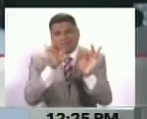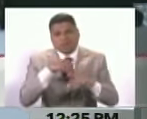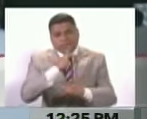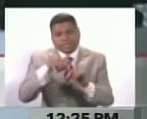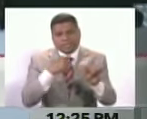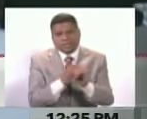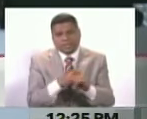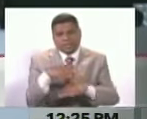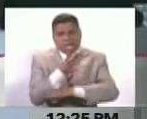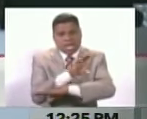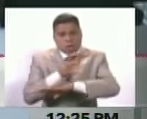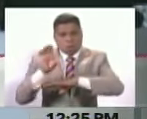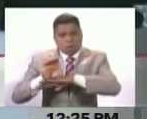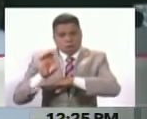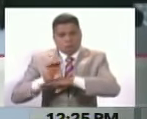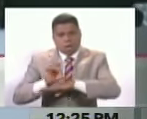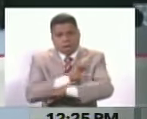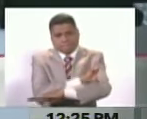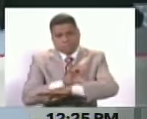El Ecuador, además,